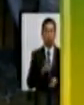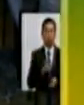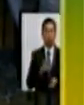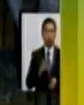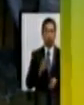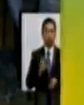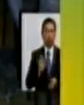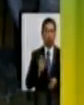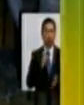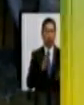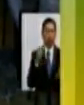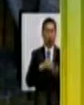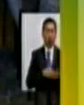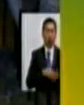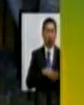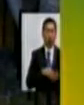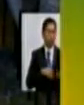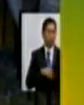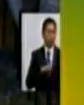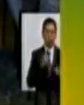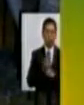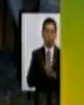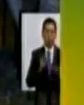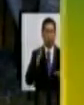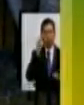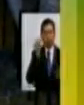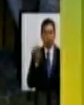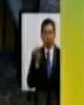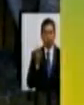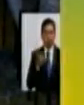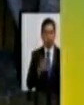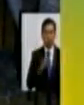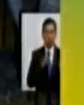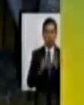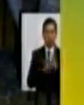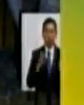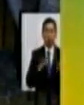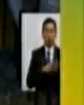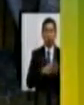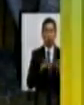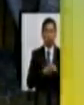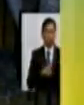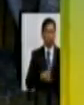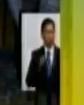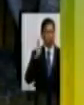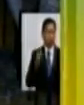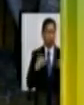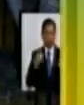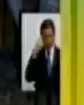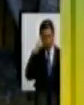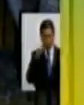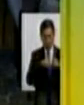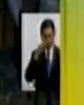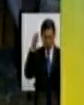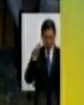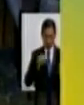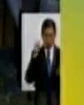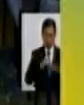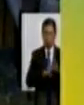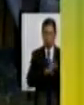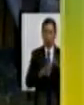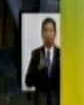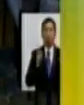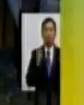e invariable a negociar con Chile un acceso soberano al mar. Hasta hoy dicha obligación no fue